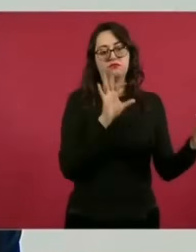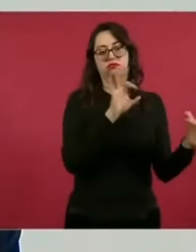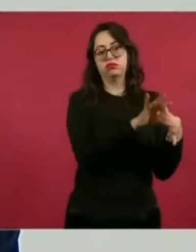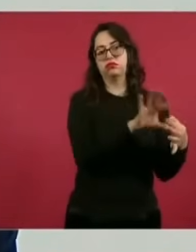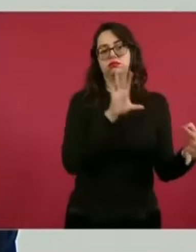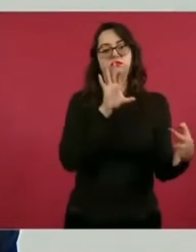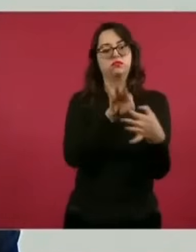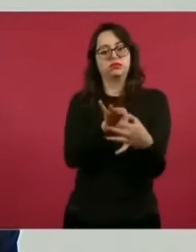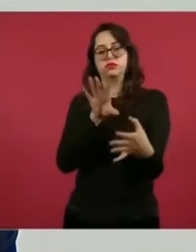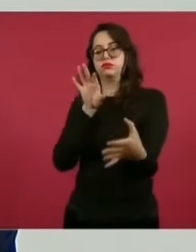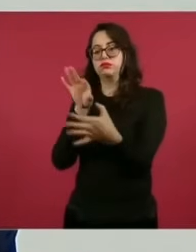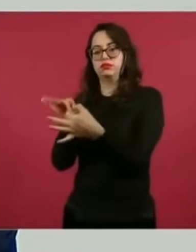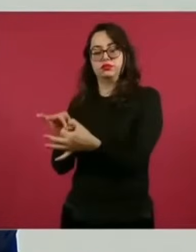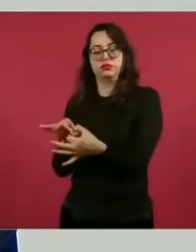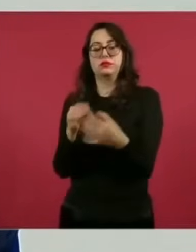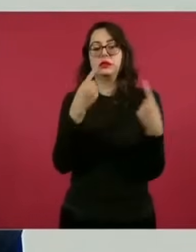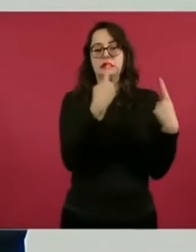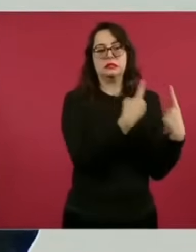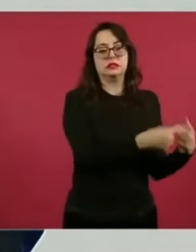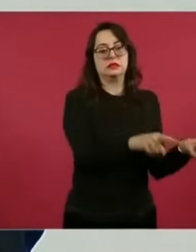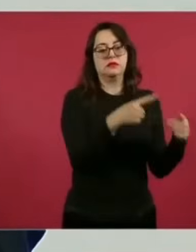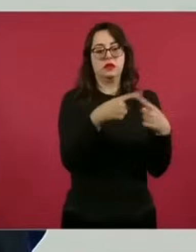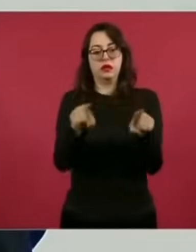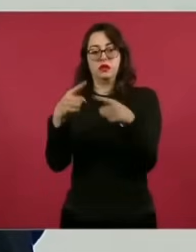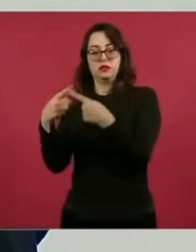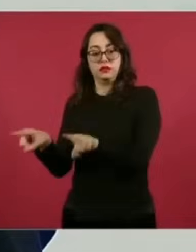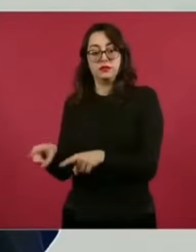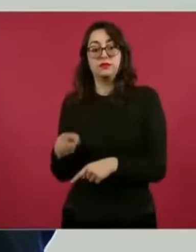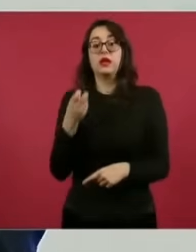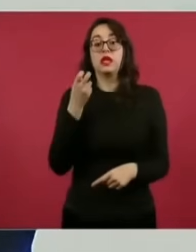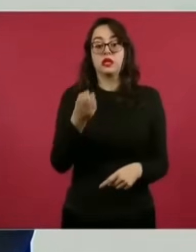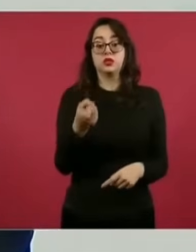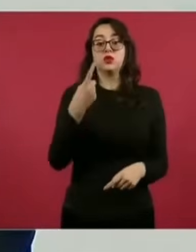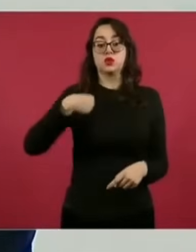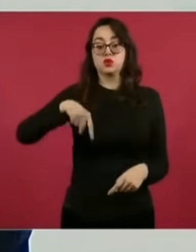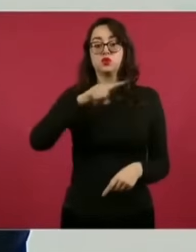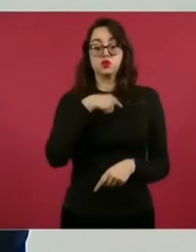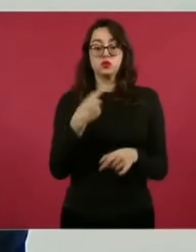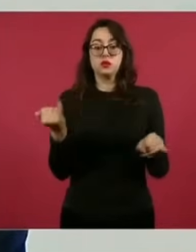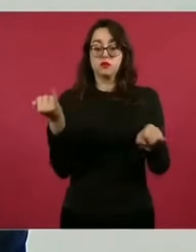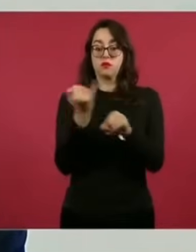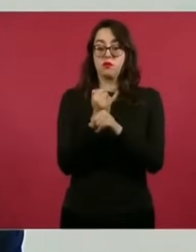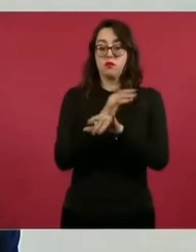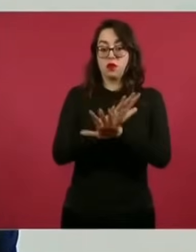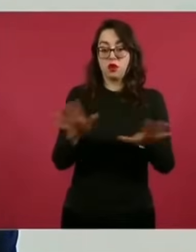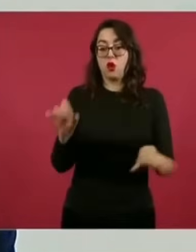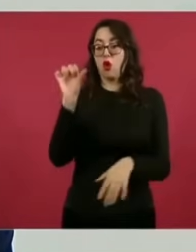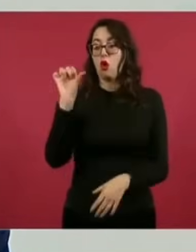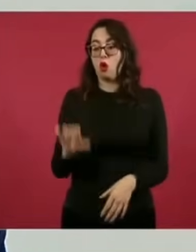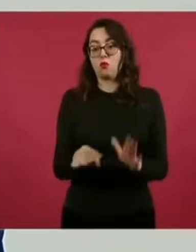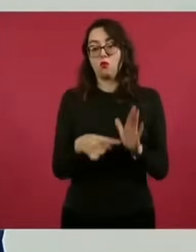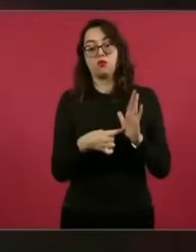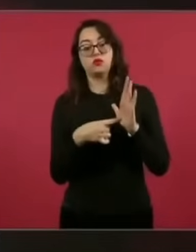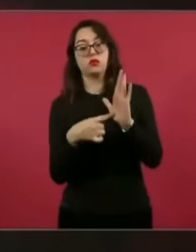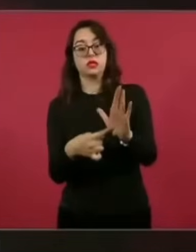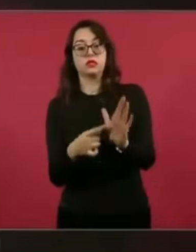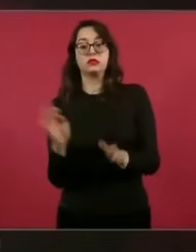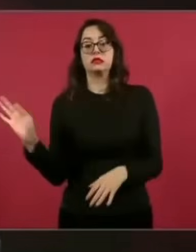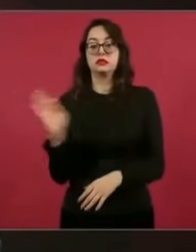los periodistas. Esta información se las damos con la finalidad de que si alguna persona